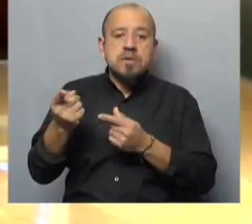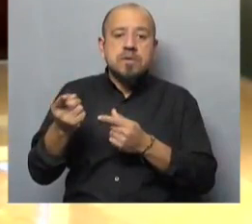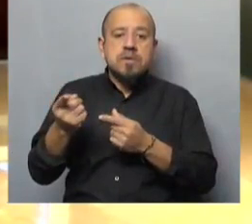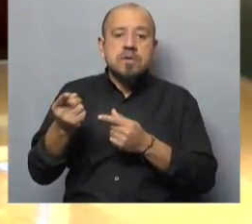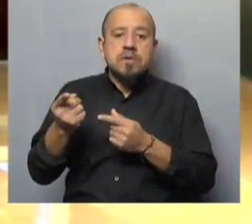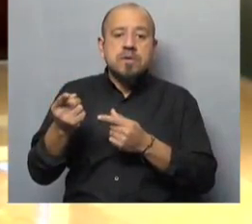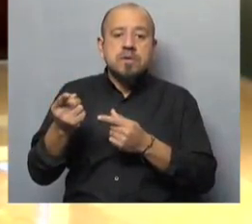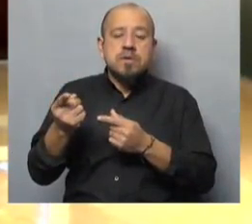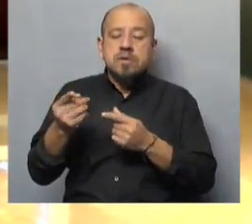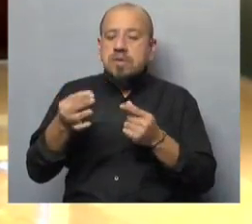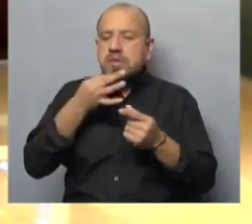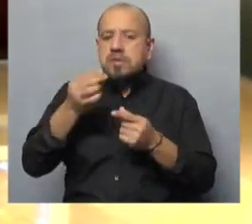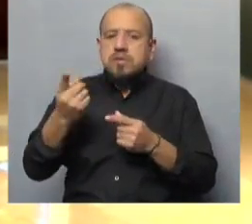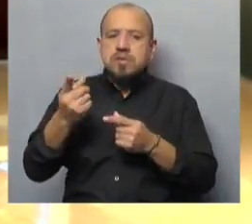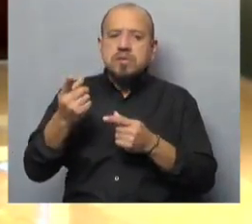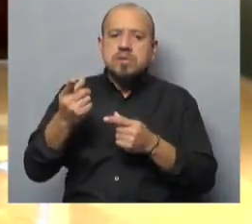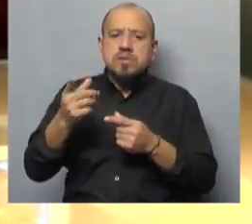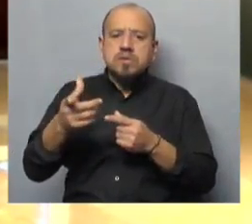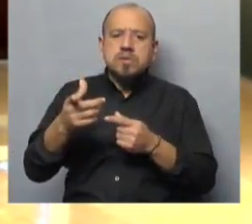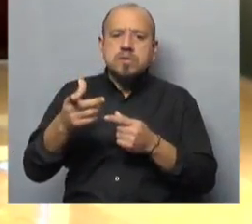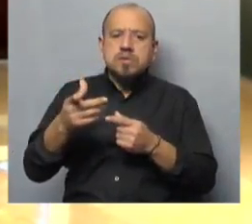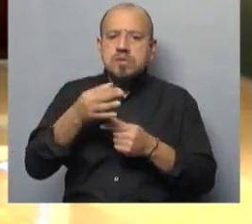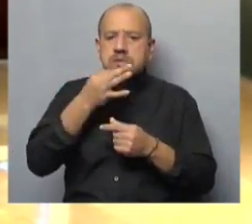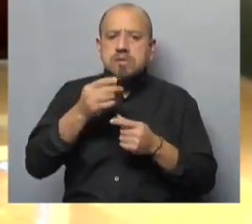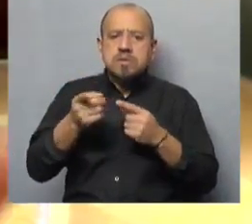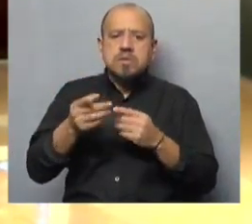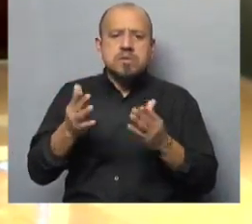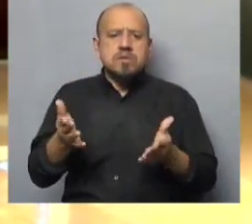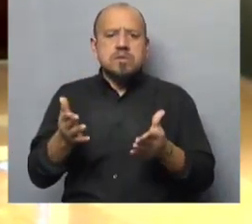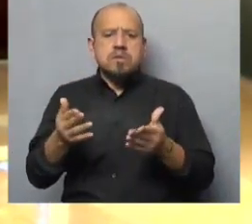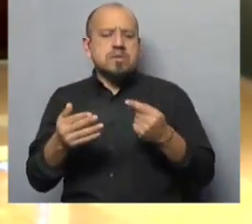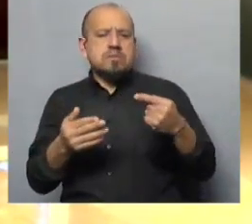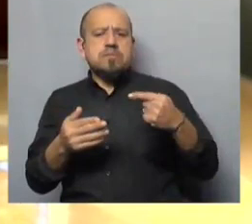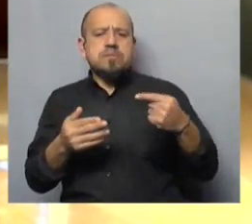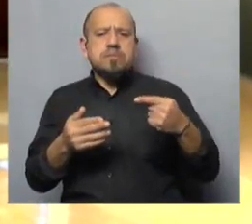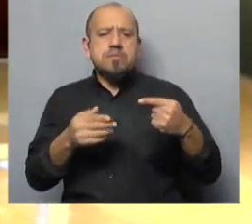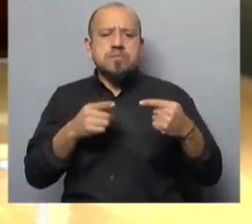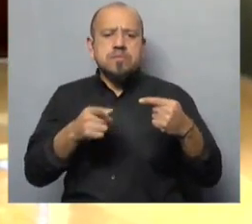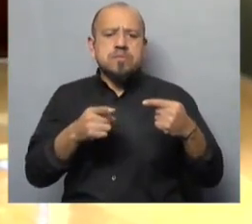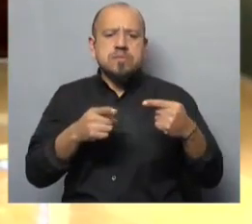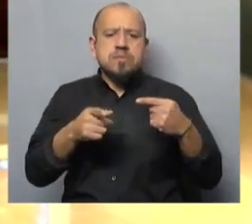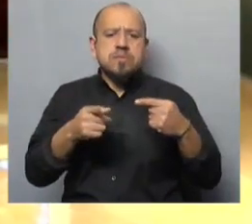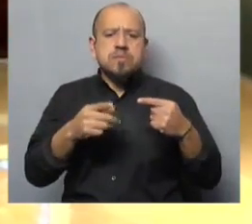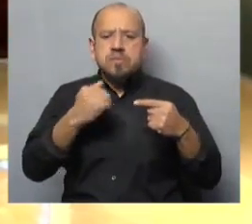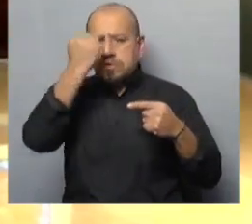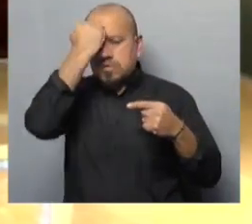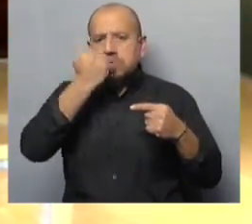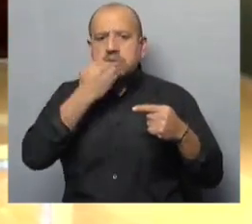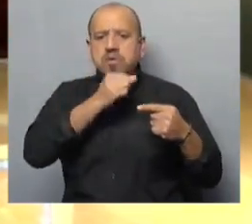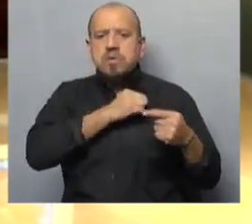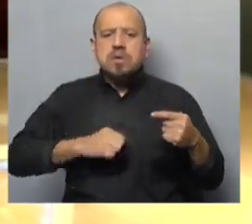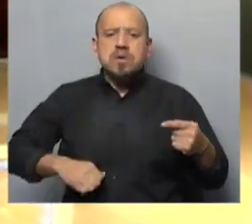legisladores que tenían posiciones no solamente negacionistas de lo que fue el terrorismo de estado